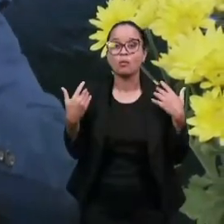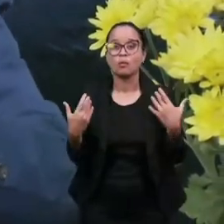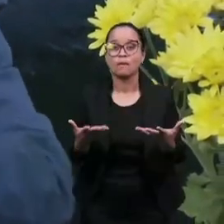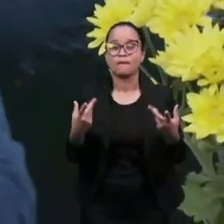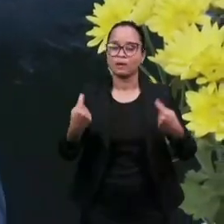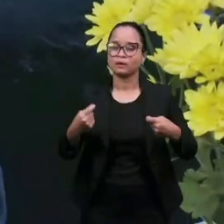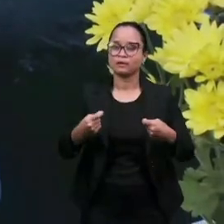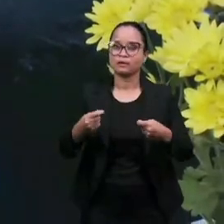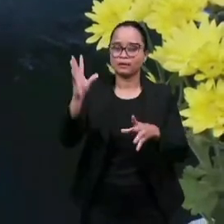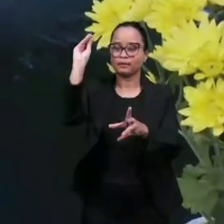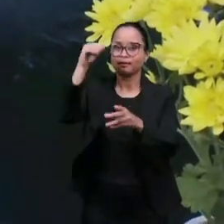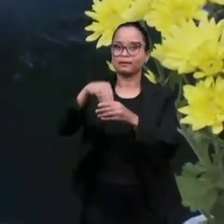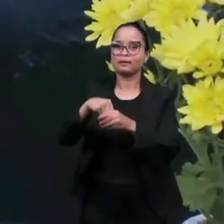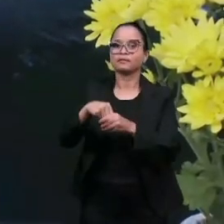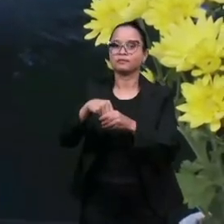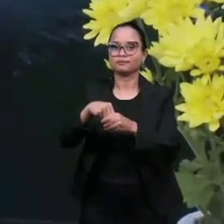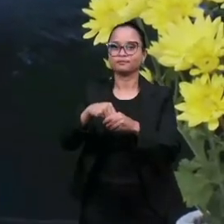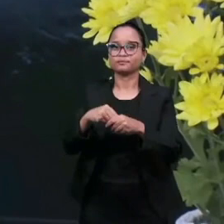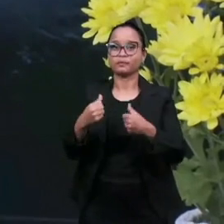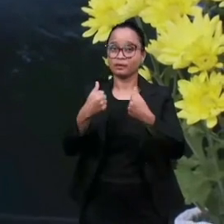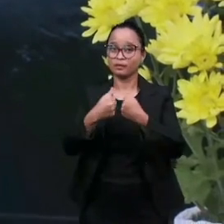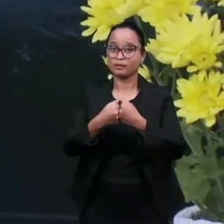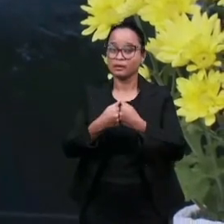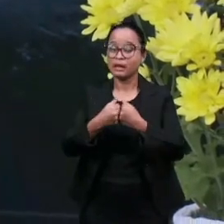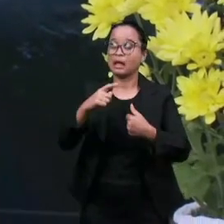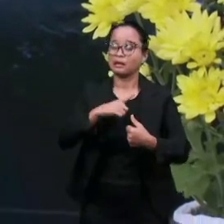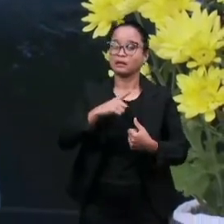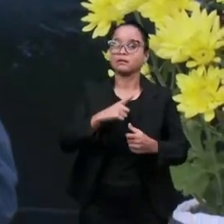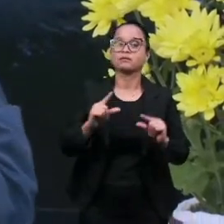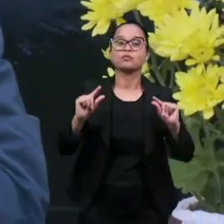comienzan a valerse de lo que está dentro de ella, que